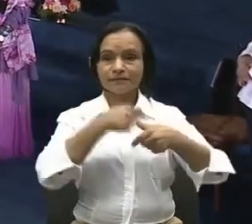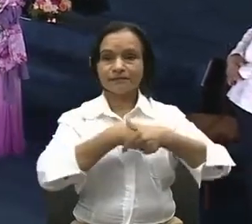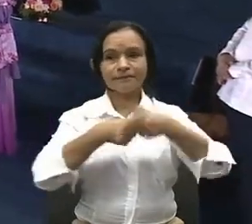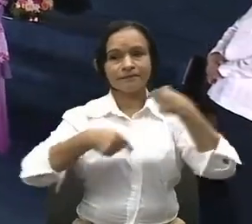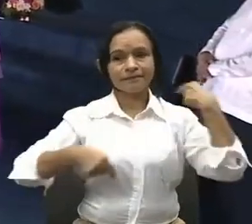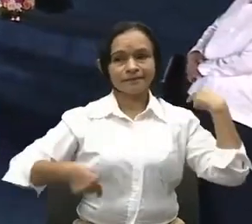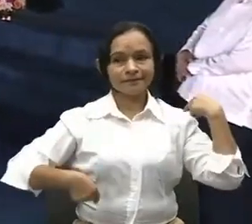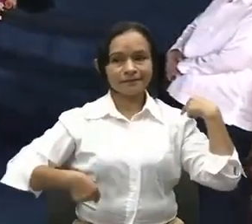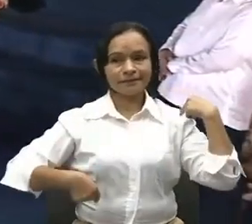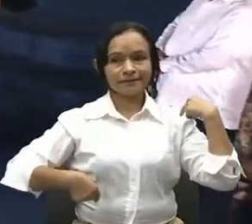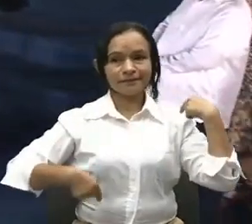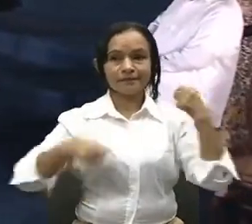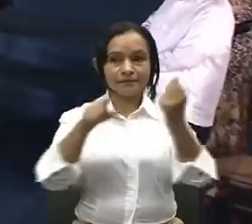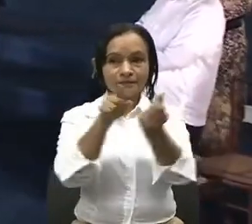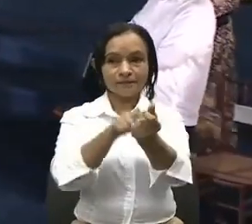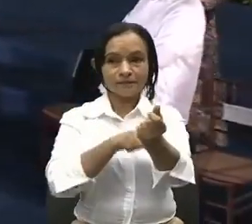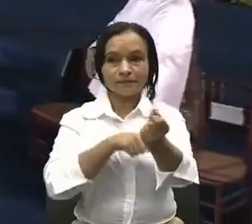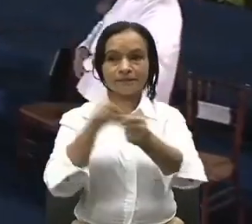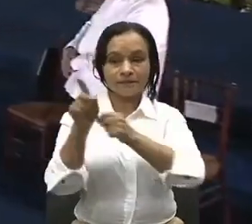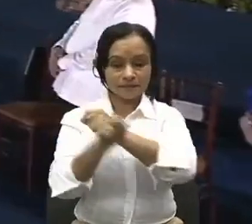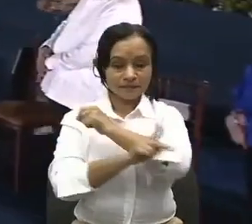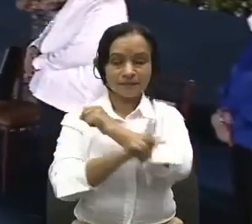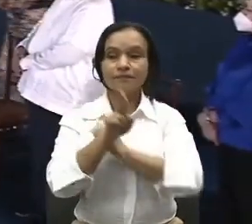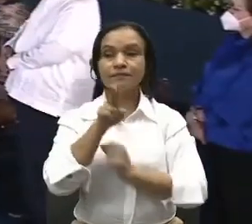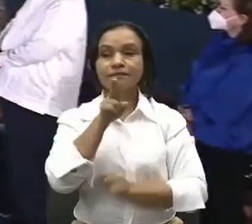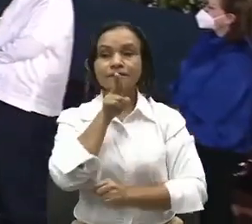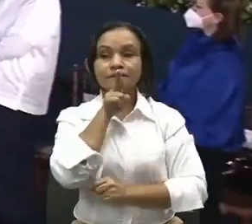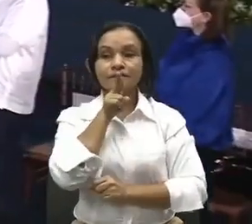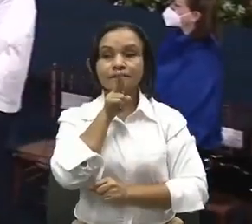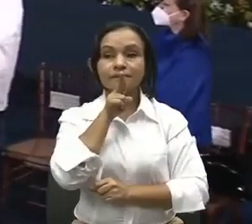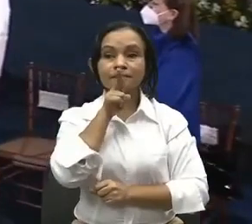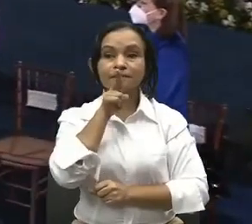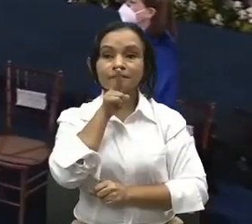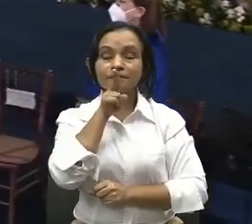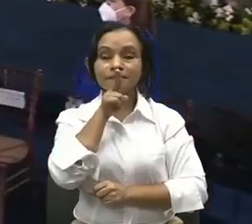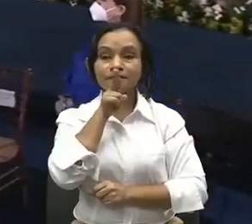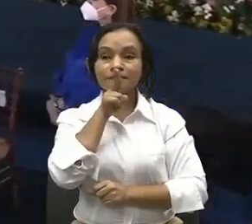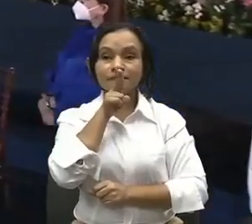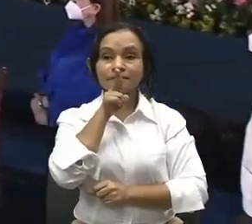presidente de la hermana República de Honduras.